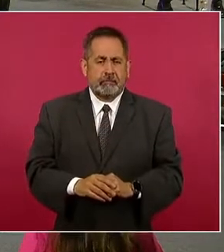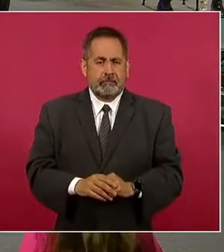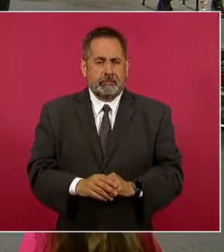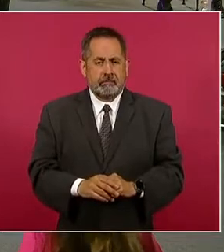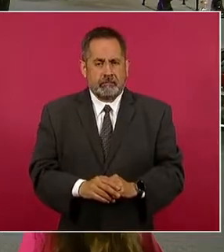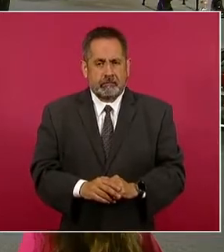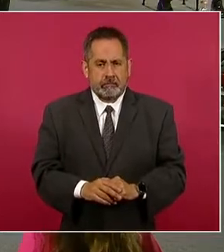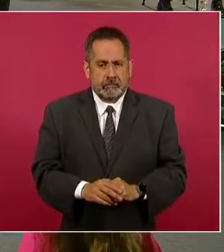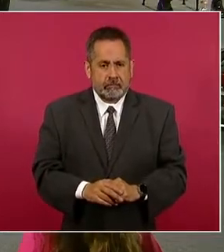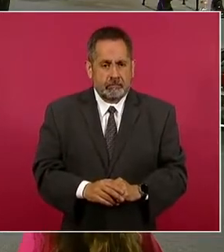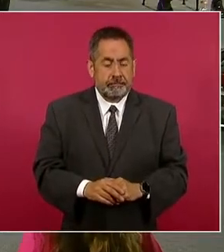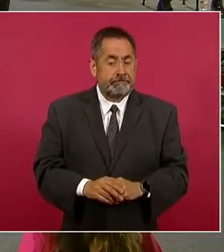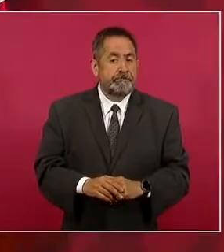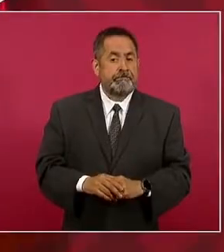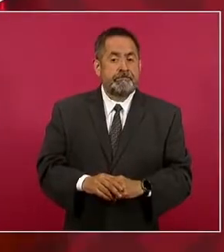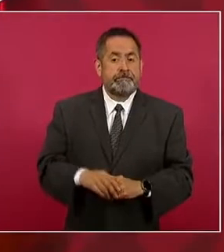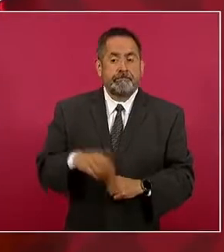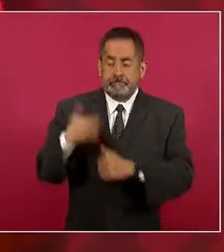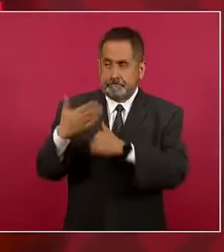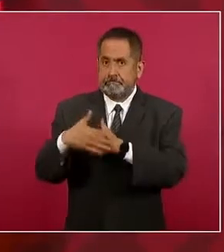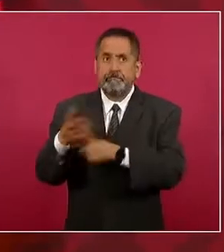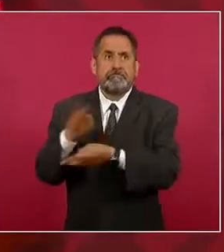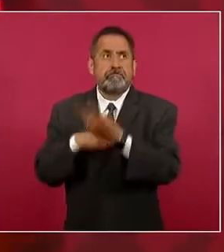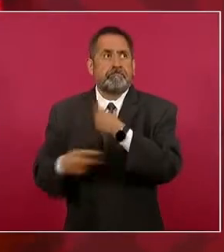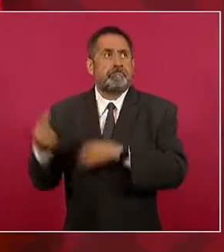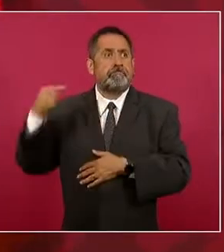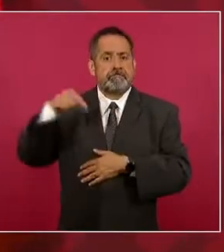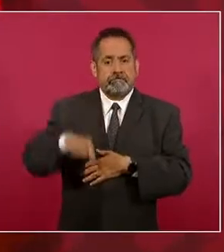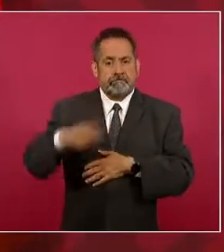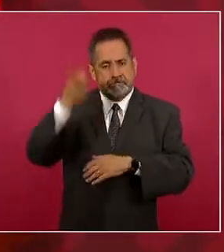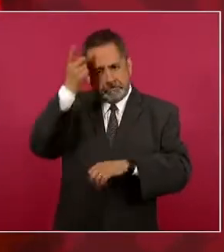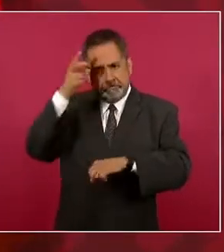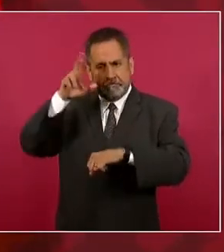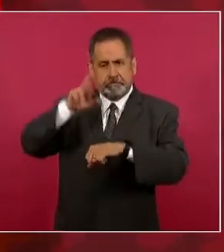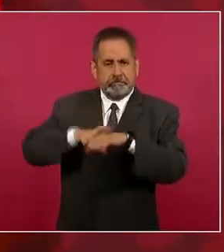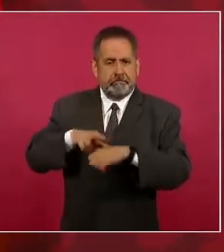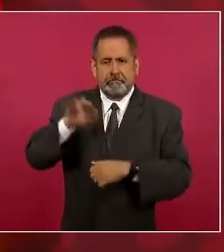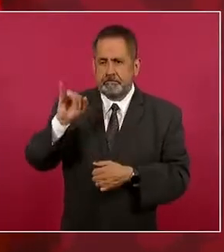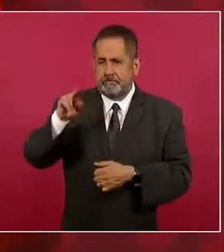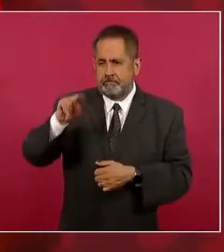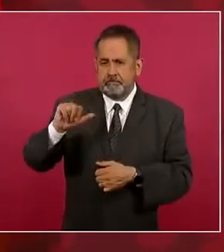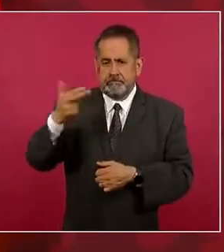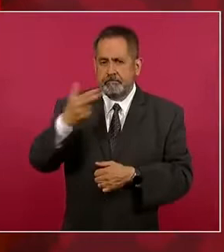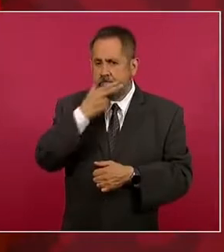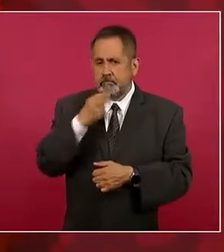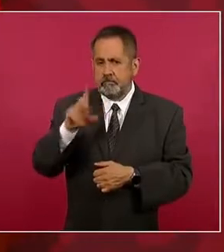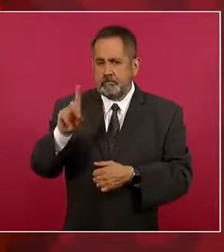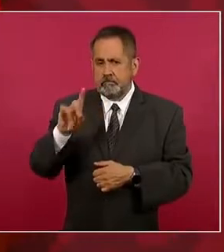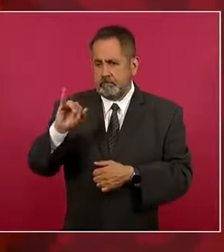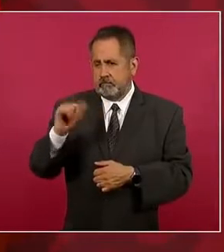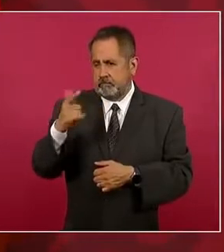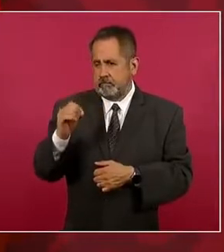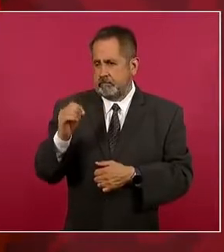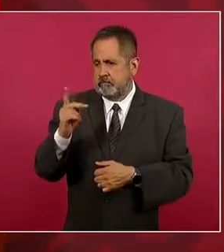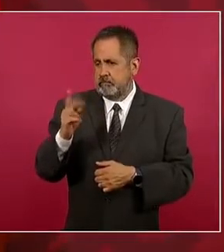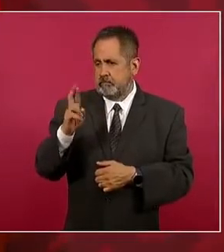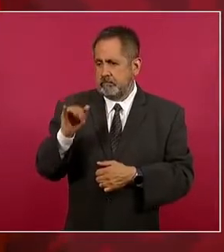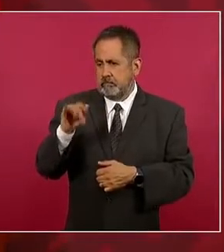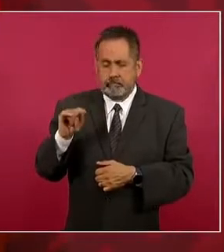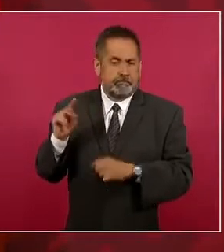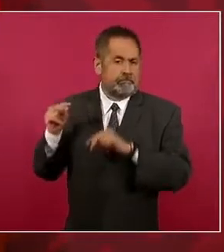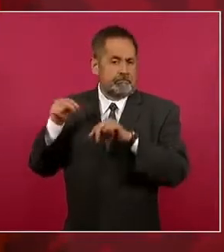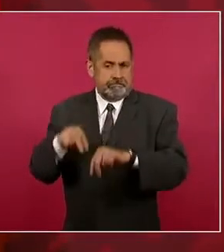Y van a venir aquí el director de antropología, Diego Prieto, y